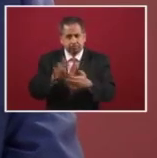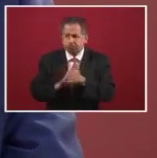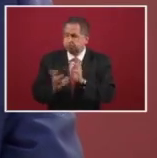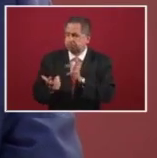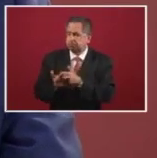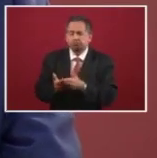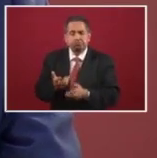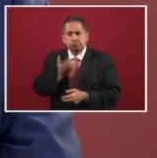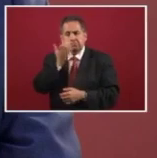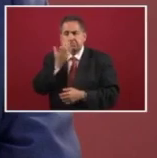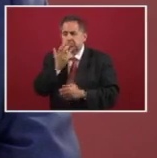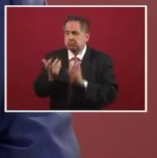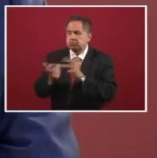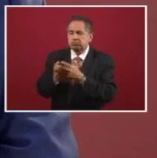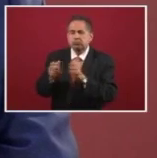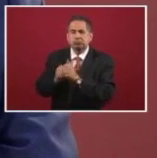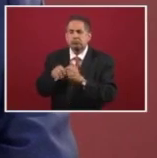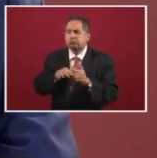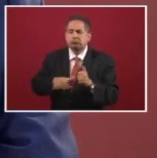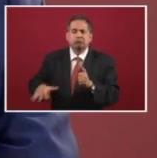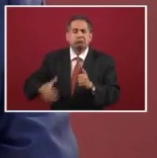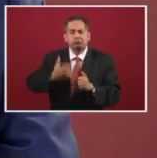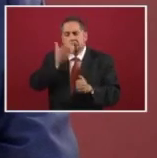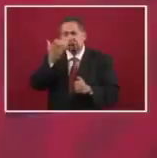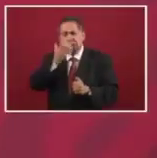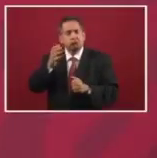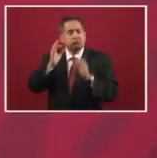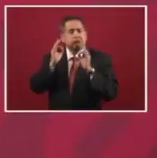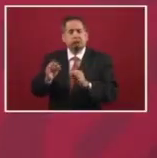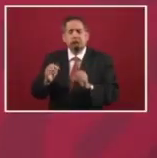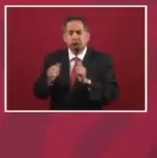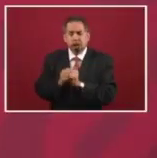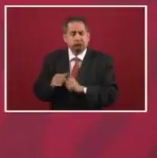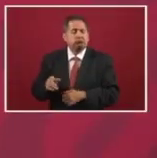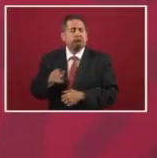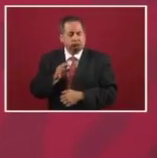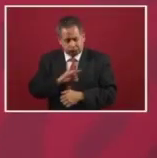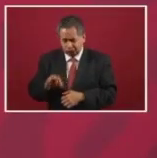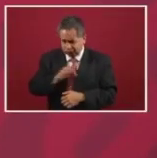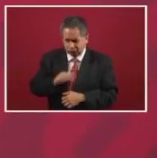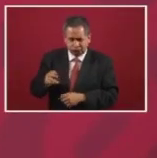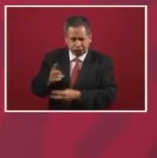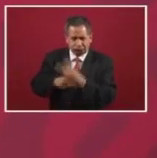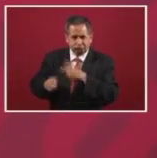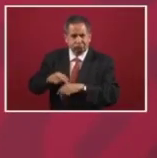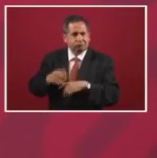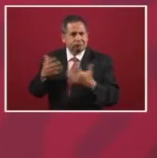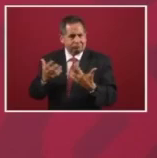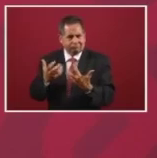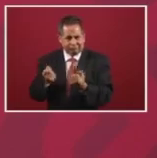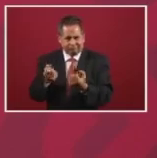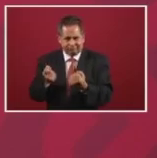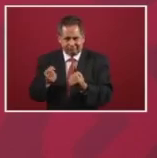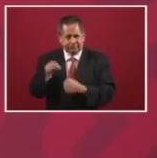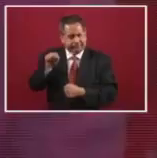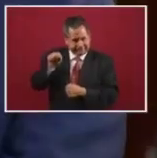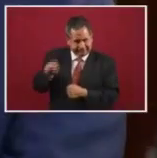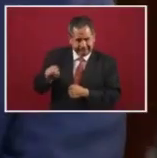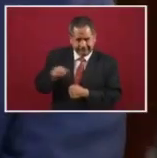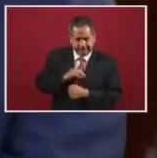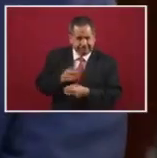adaptado al trópico con capacidad para producir leche.